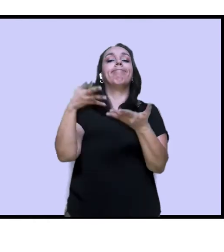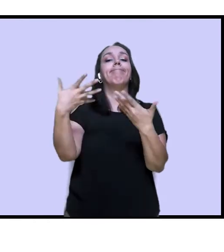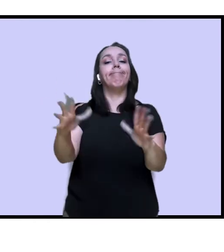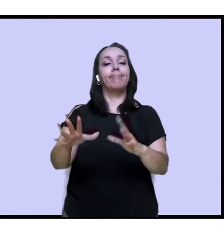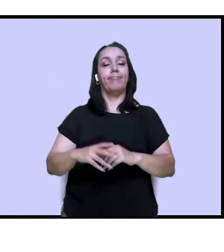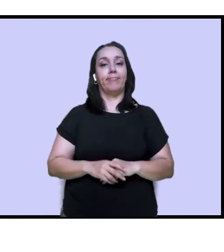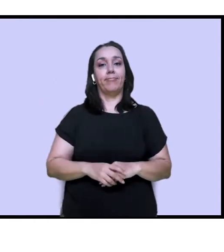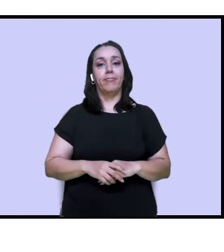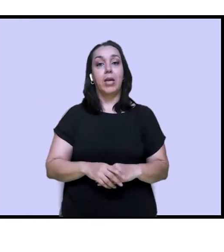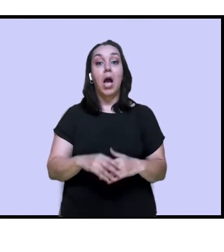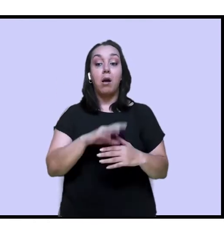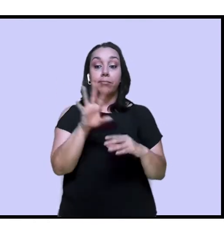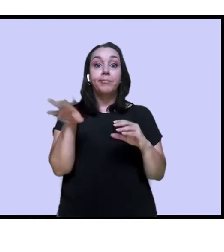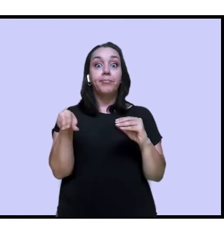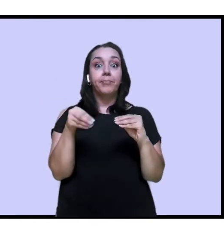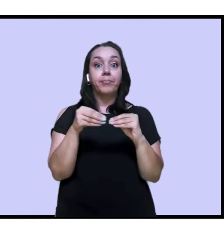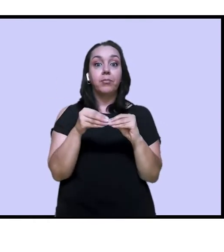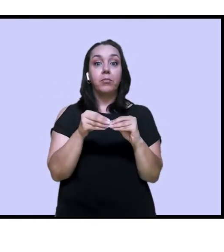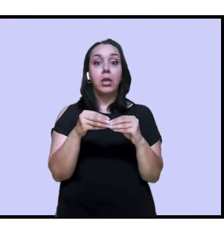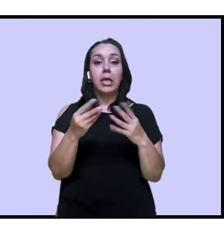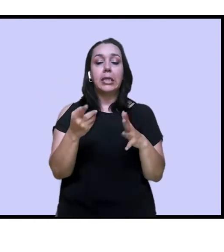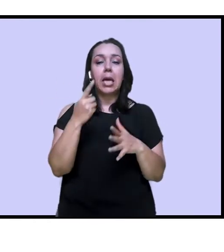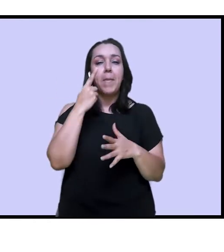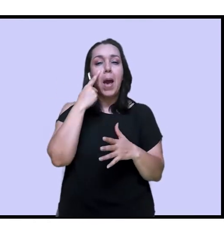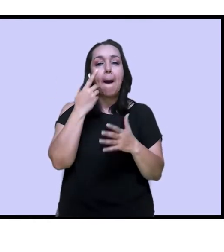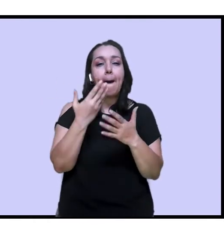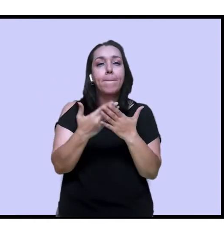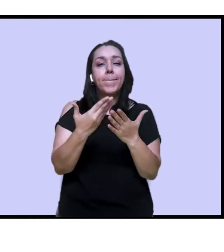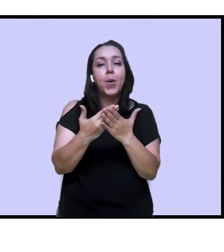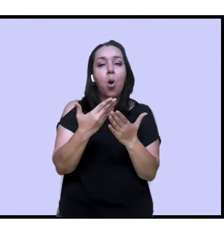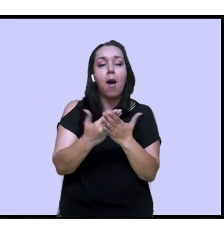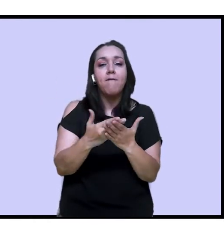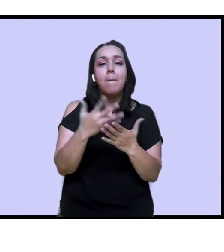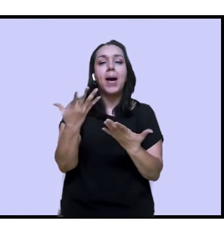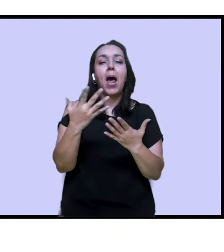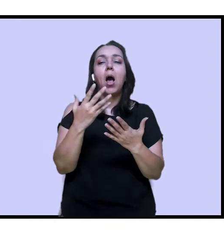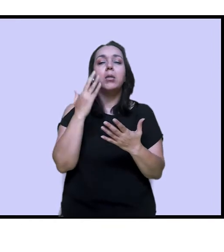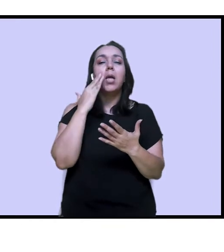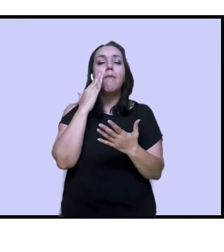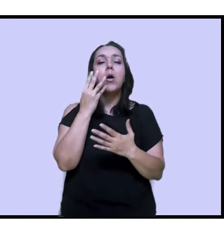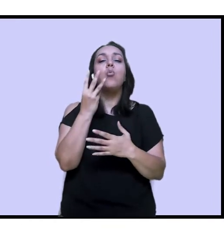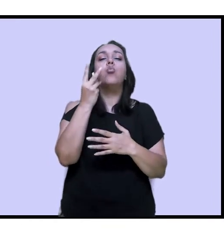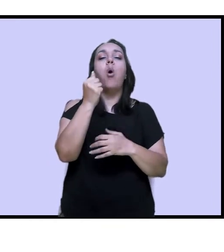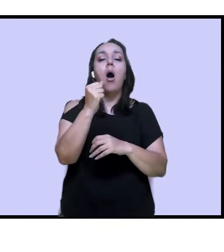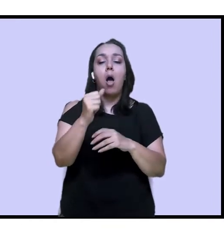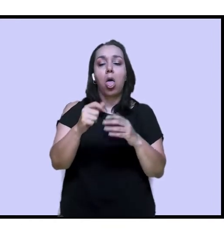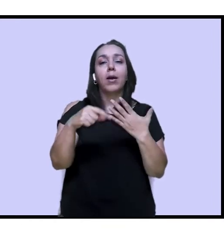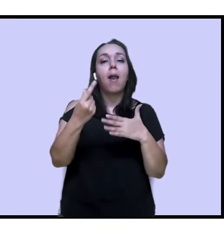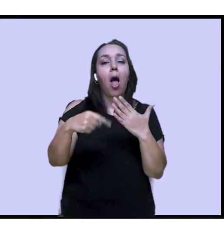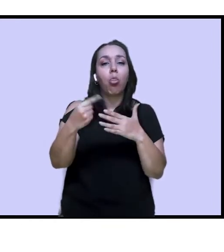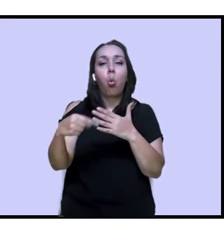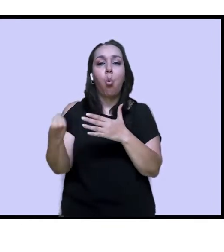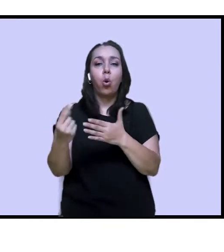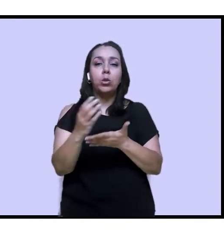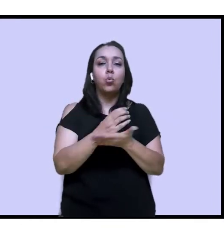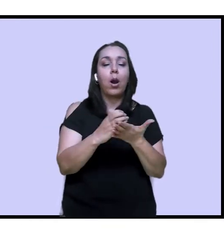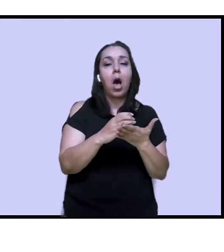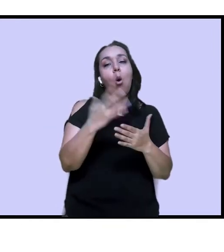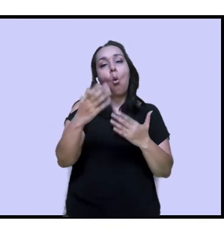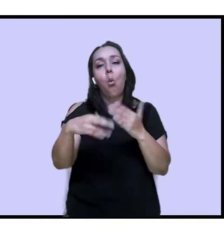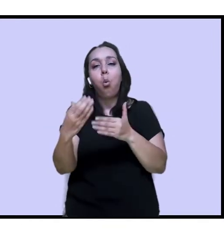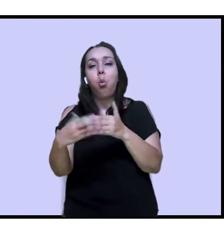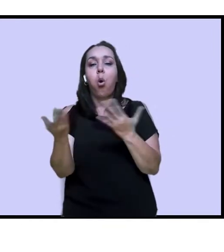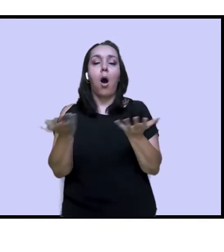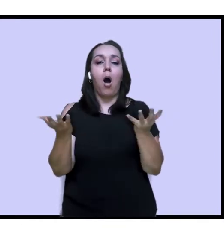y traslados. Y además, lo de la prueba de ubicación, pero que como ya yo se los indicaba, ¿verdad?,